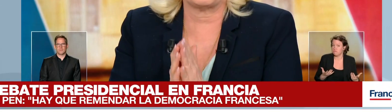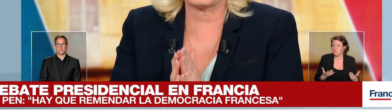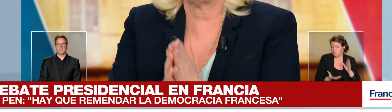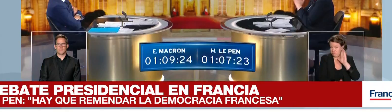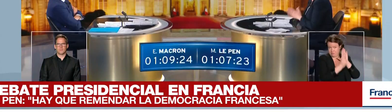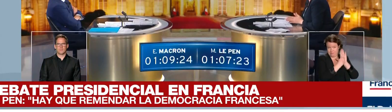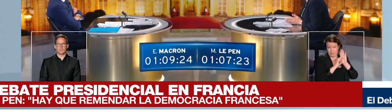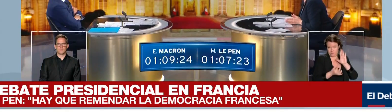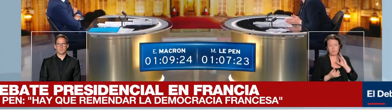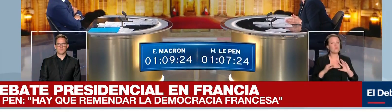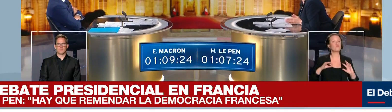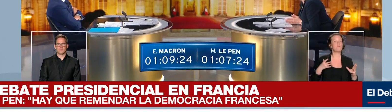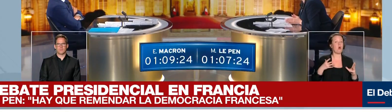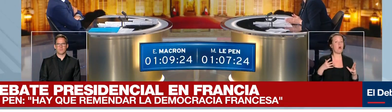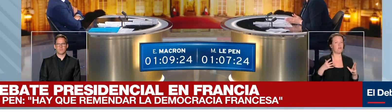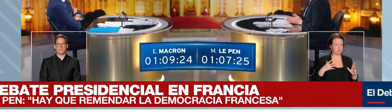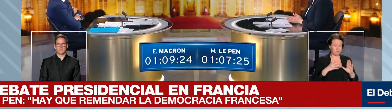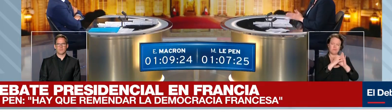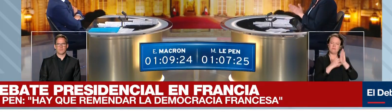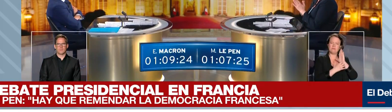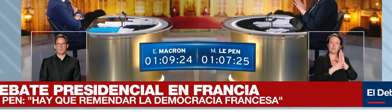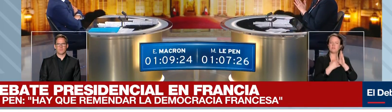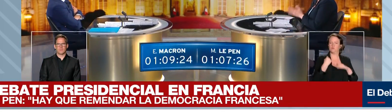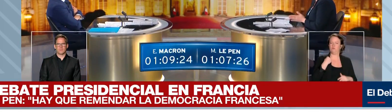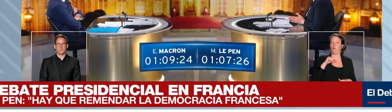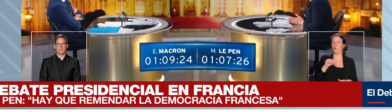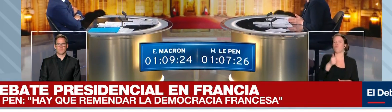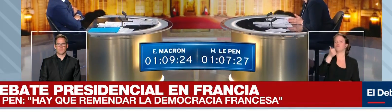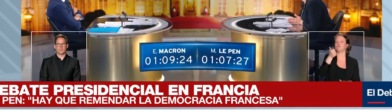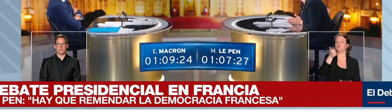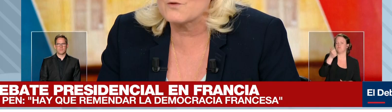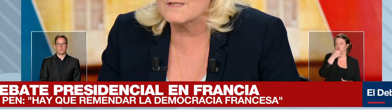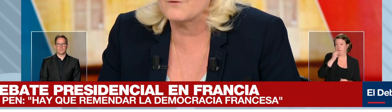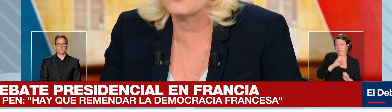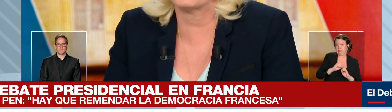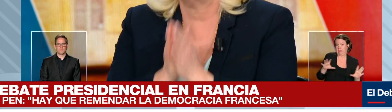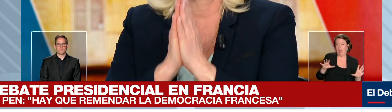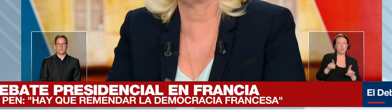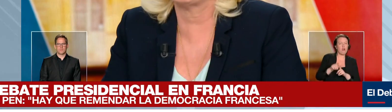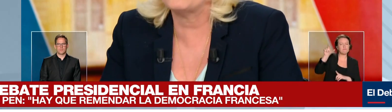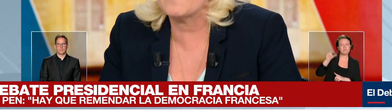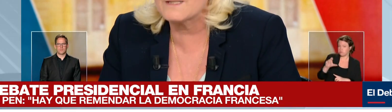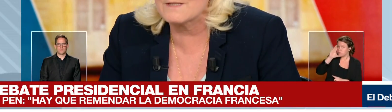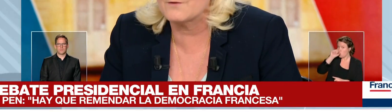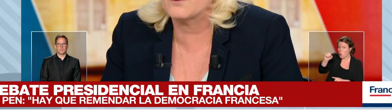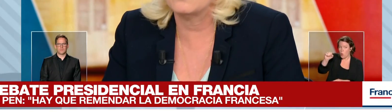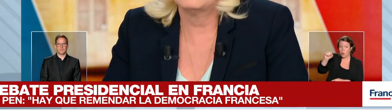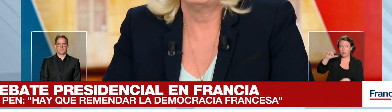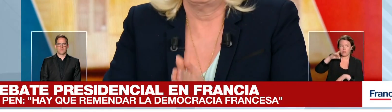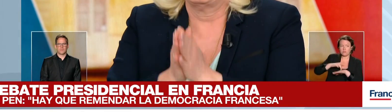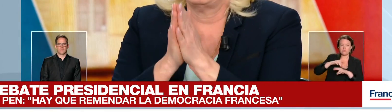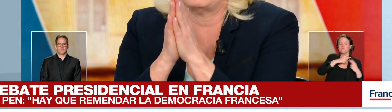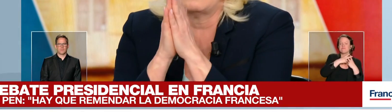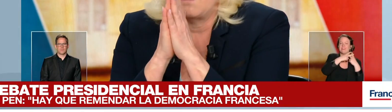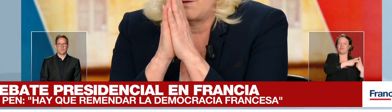en la Constitución y pasaré por el artículo 11, ya lo dije claramente, como lo hizo el general de Gaulle en el 62 y